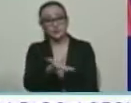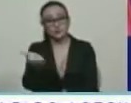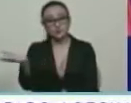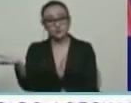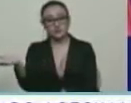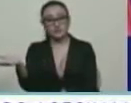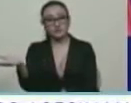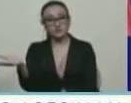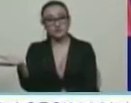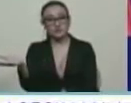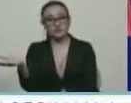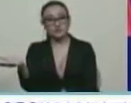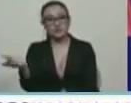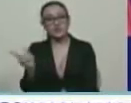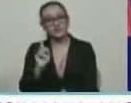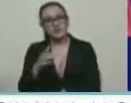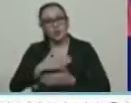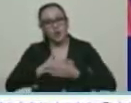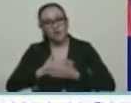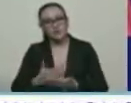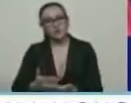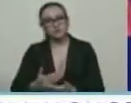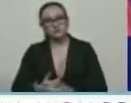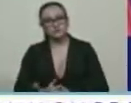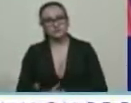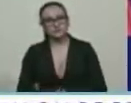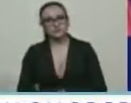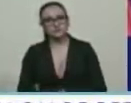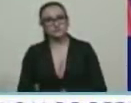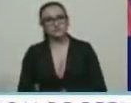por hacer una colaboración,